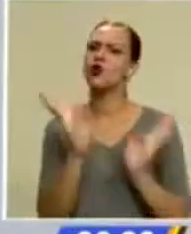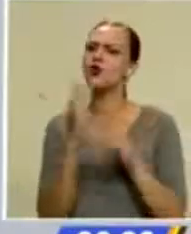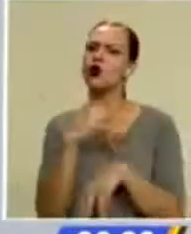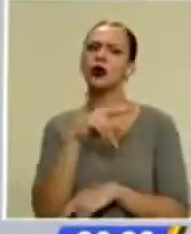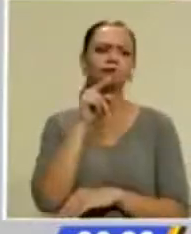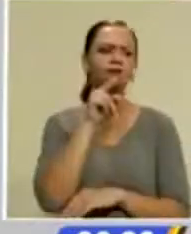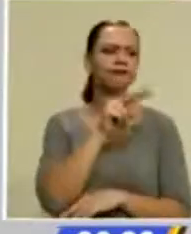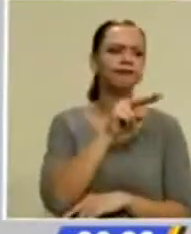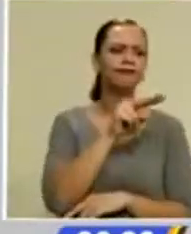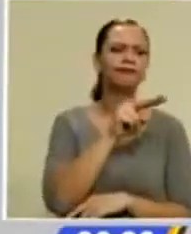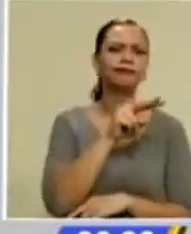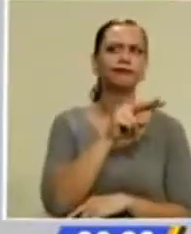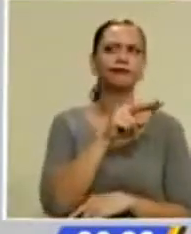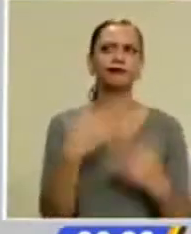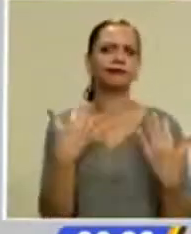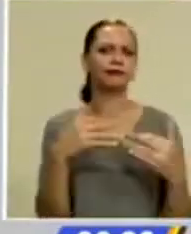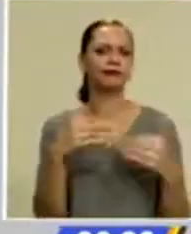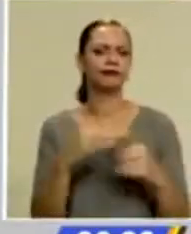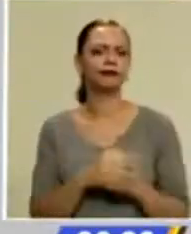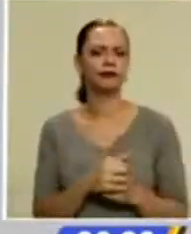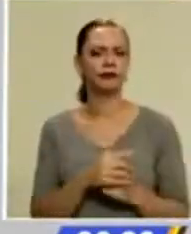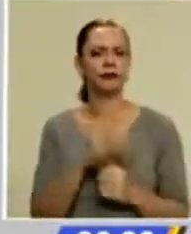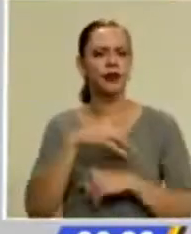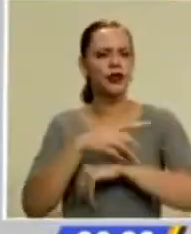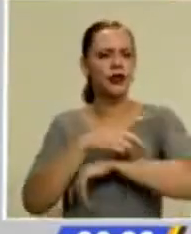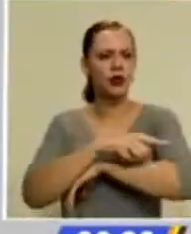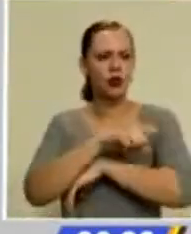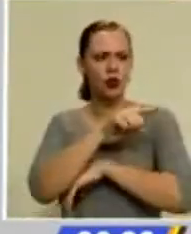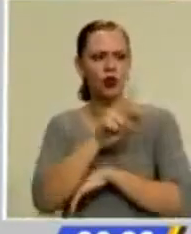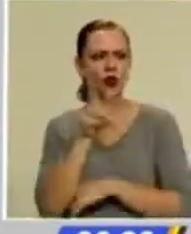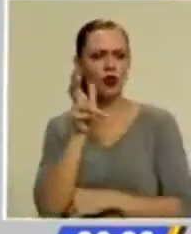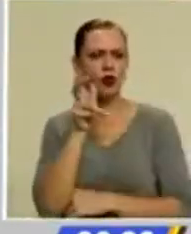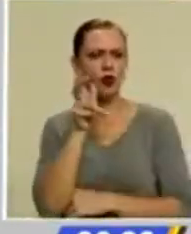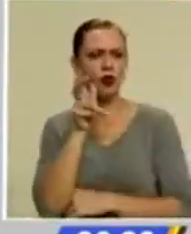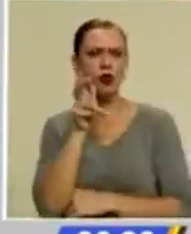acá. ¡Ay! ¡Dino! ¡Fuiste vos!